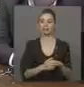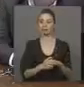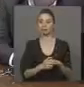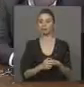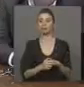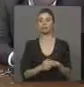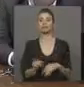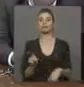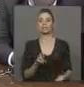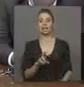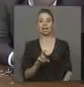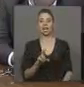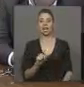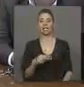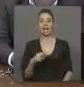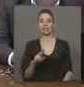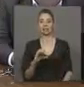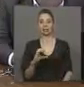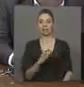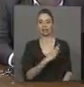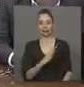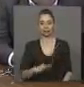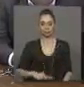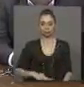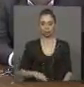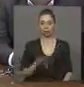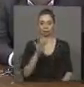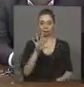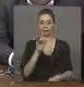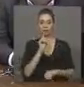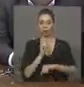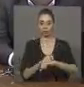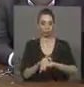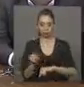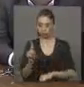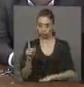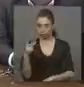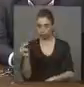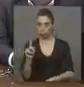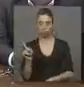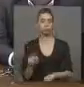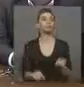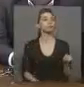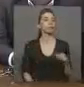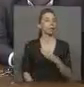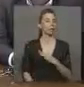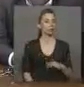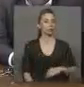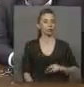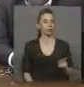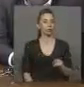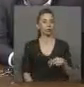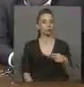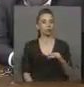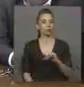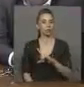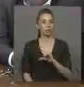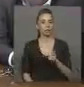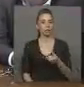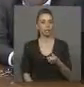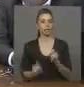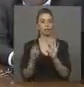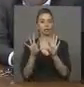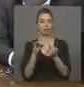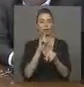Ofrezco la palabra hasta por 5 minutos. ¿No? Ya. Diputado Chilin, 10